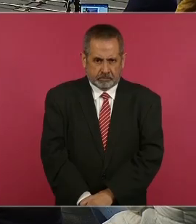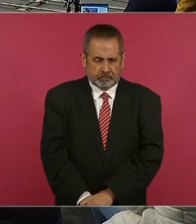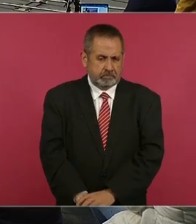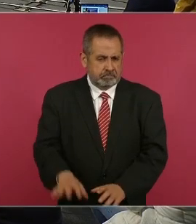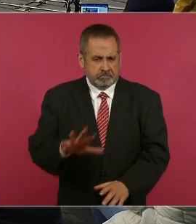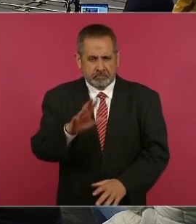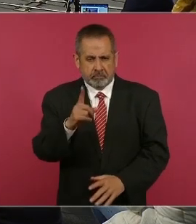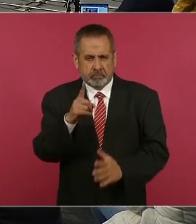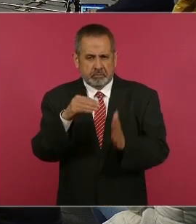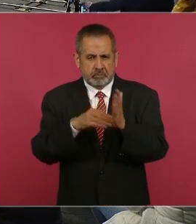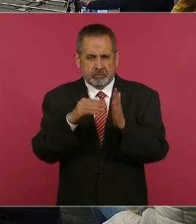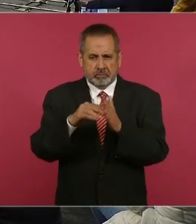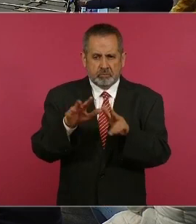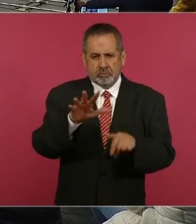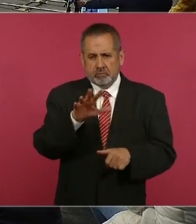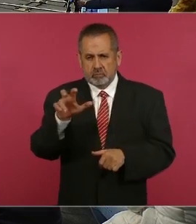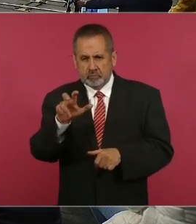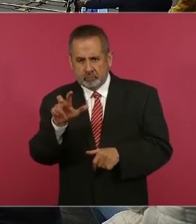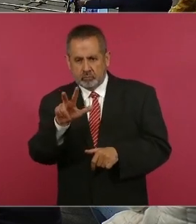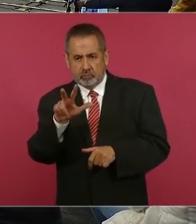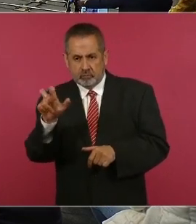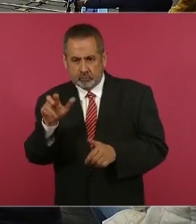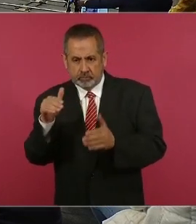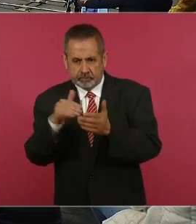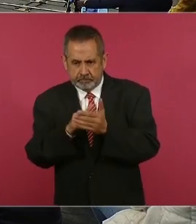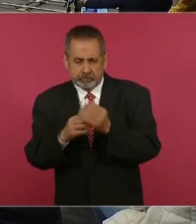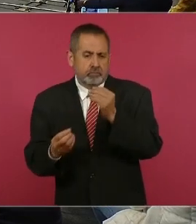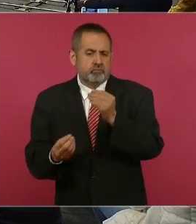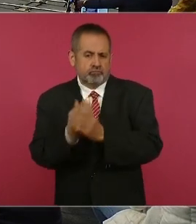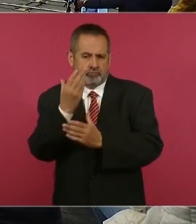1.800.000 nuevos empleos.